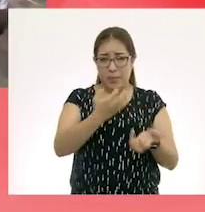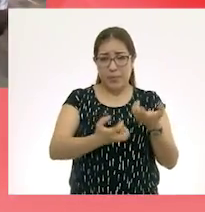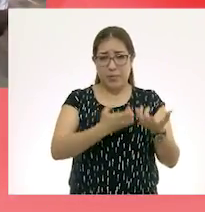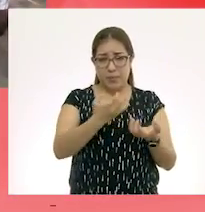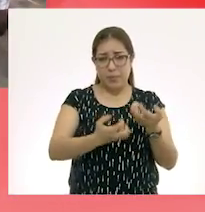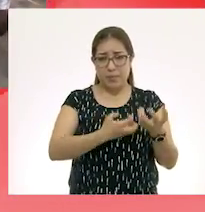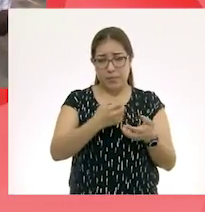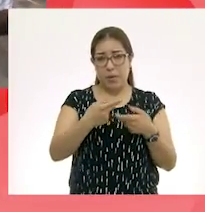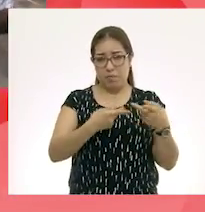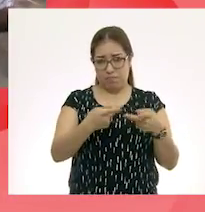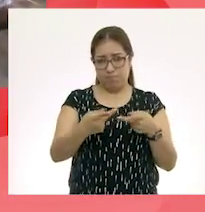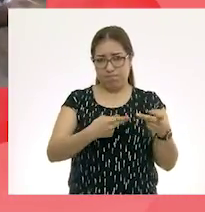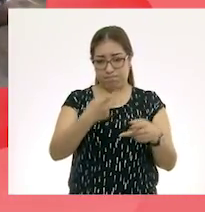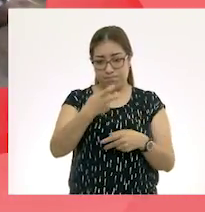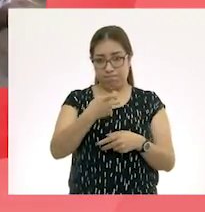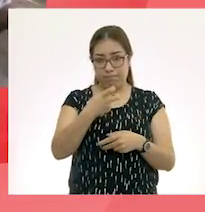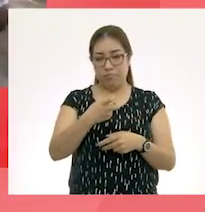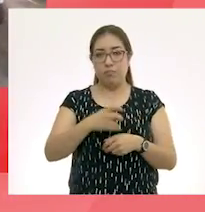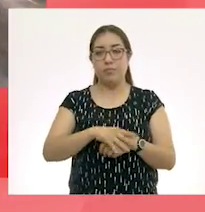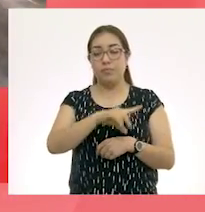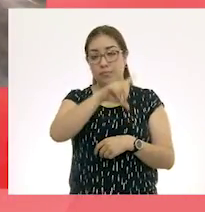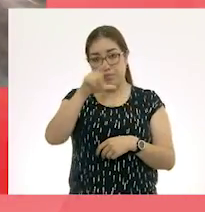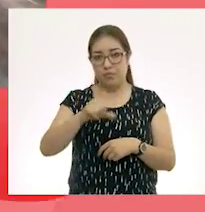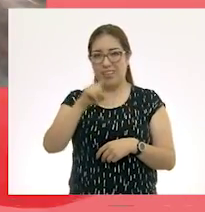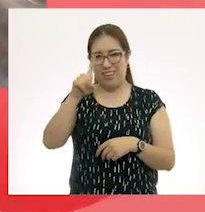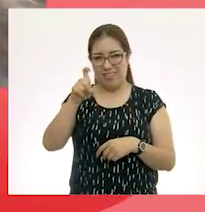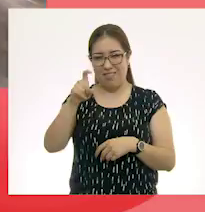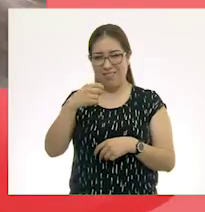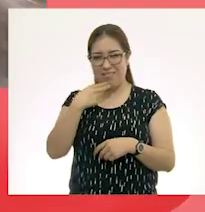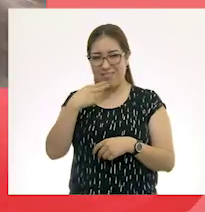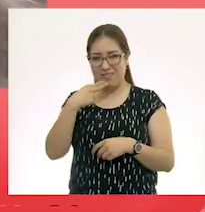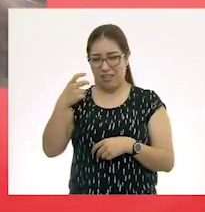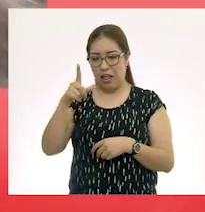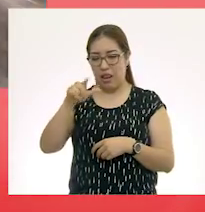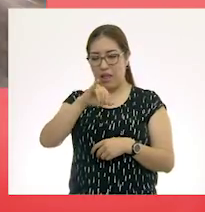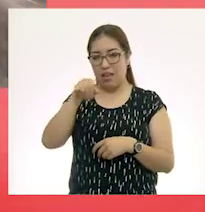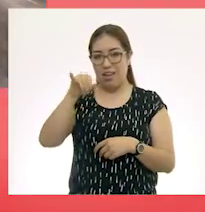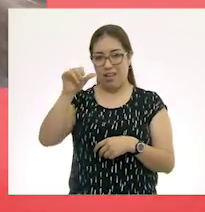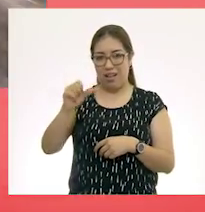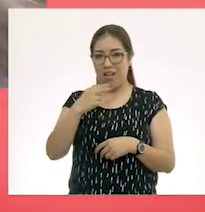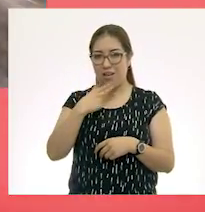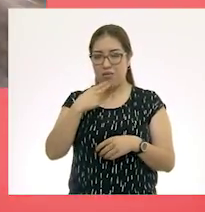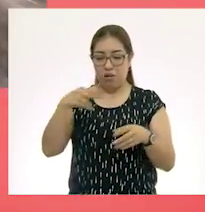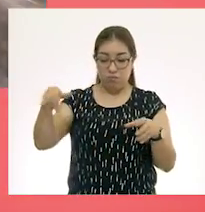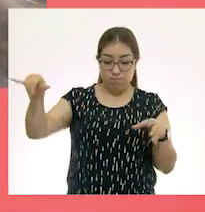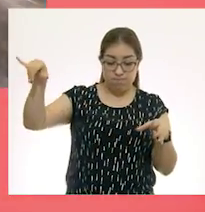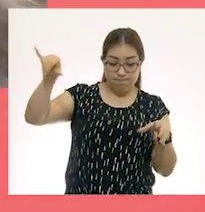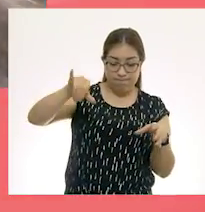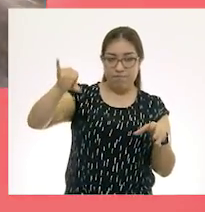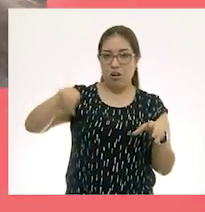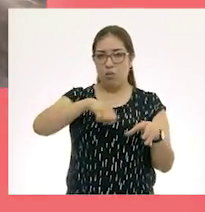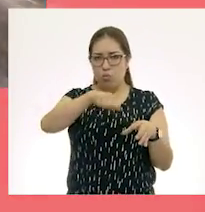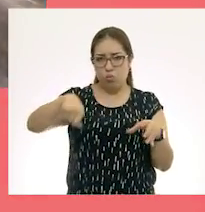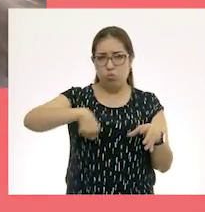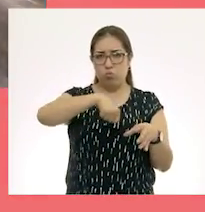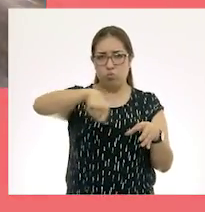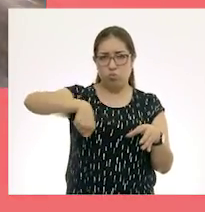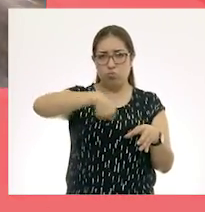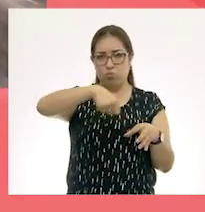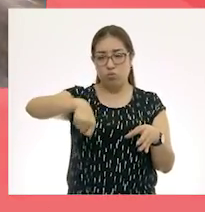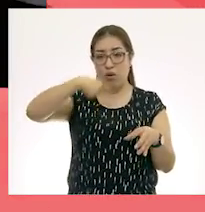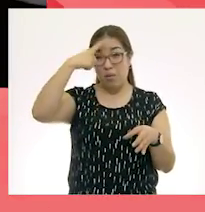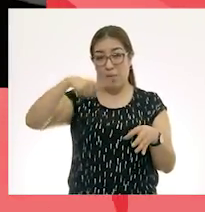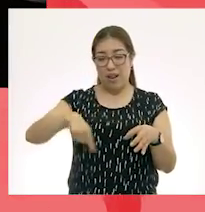Y Muy bien, y después se pone el agua de la lejía. sí, el agua de la lejía se le pone cuando uno lo pone a cocer. Perfecto, esto es para que pare y se